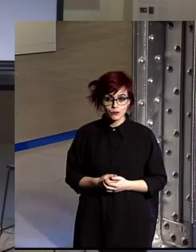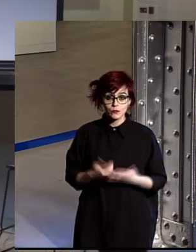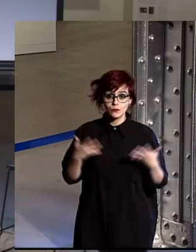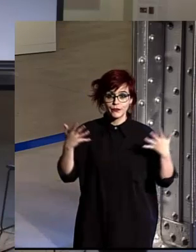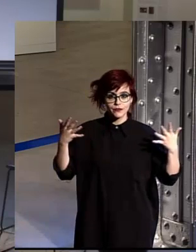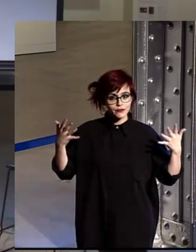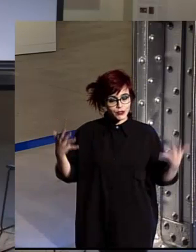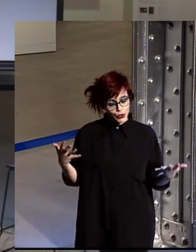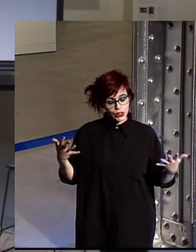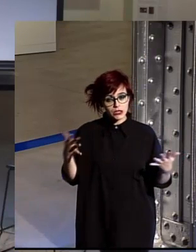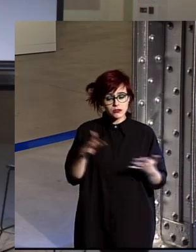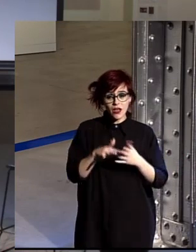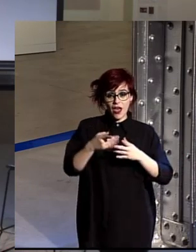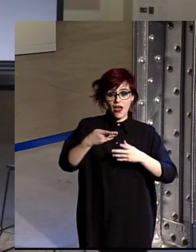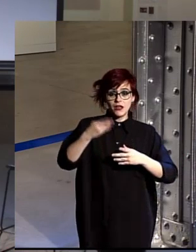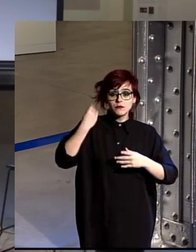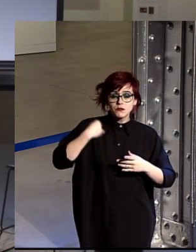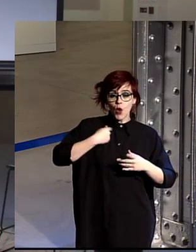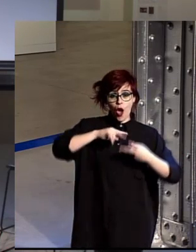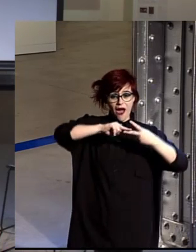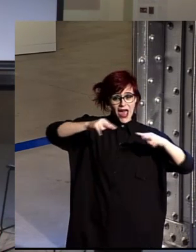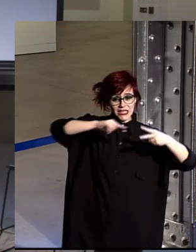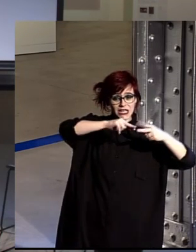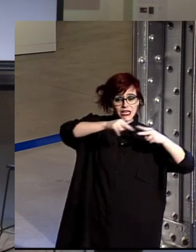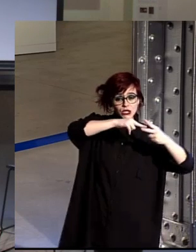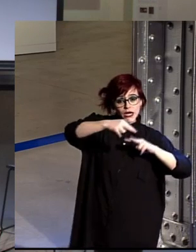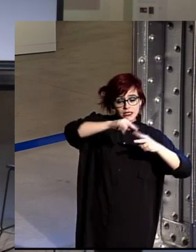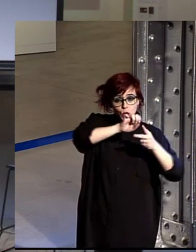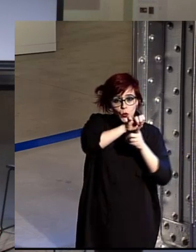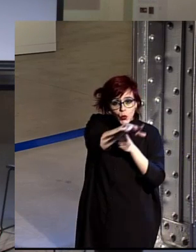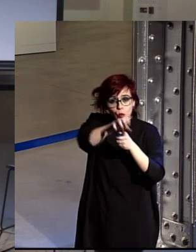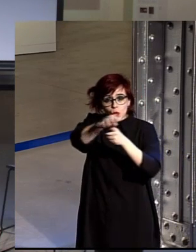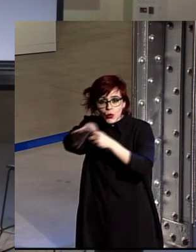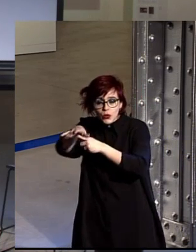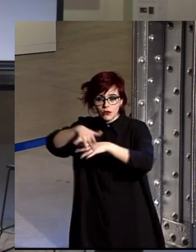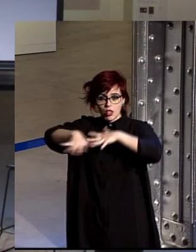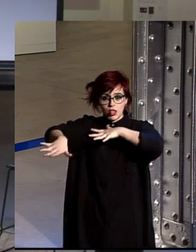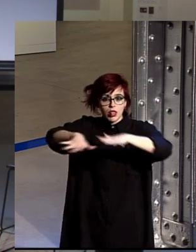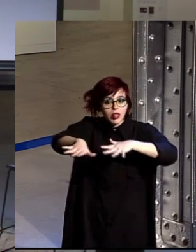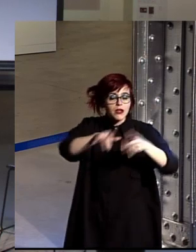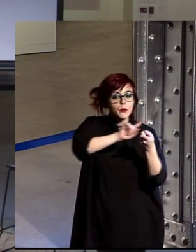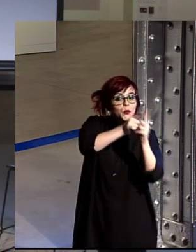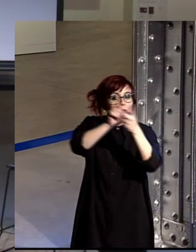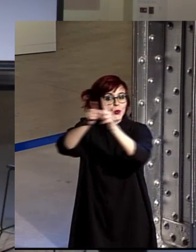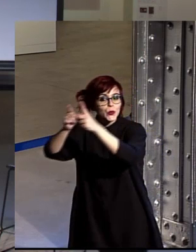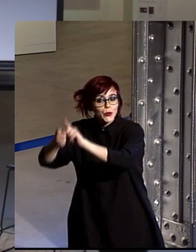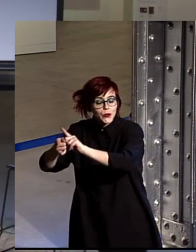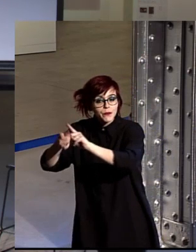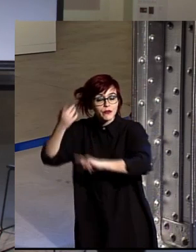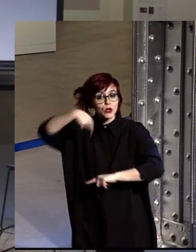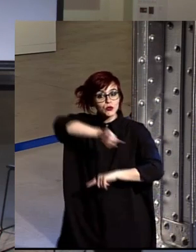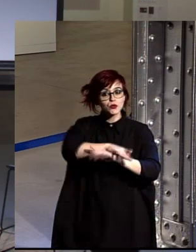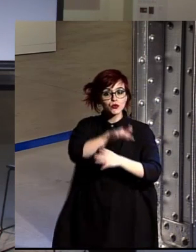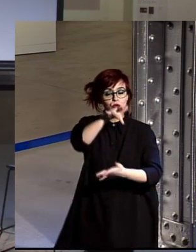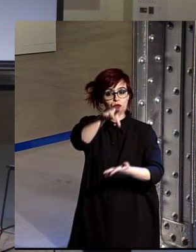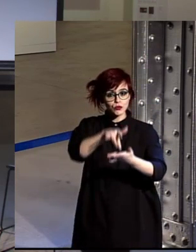Y en ese movimiento que hay constante de información genética, de flujo de genes de unos lugares a otros, pues cuando